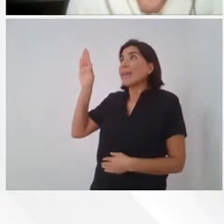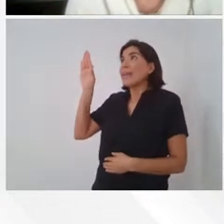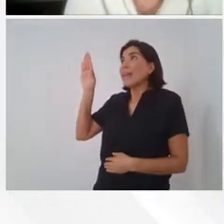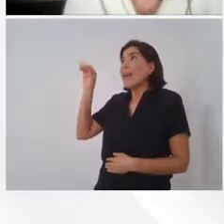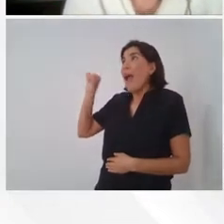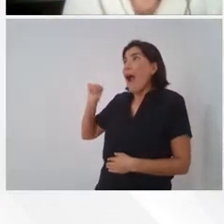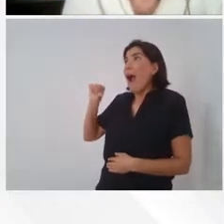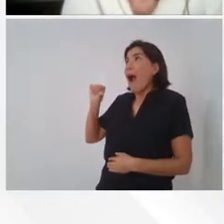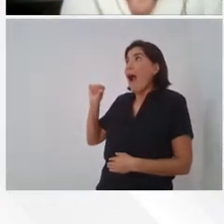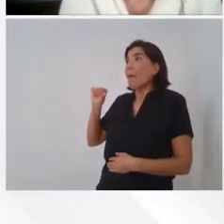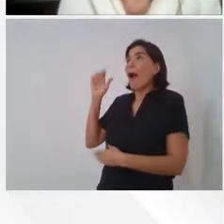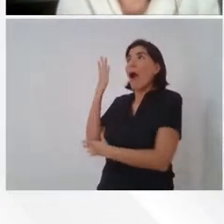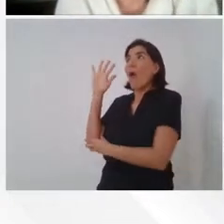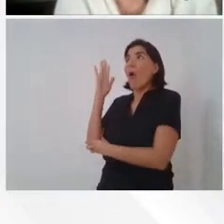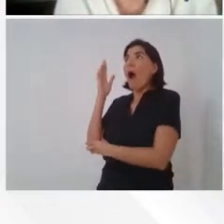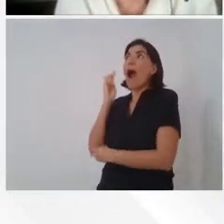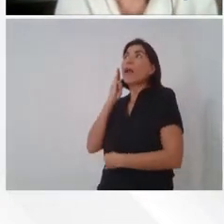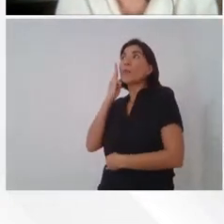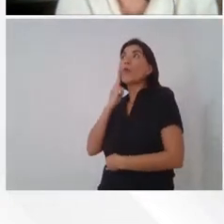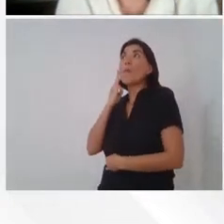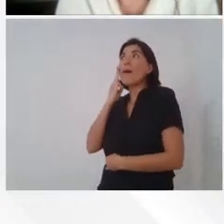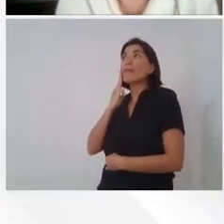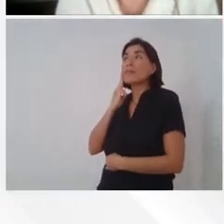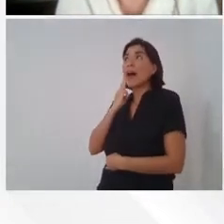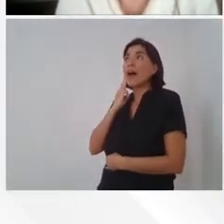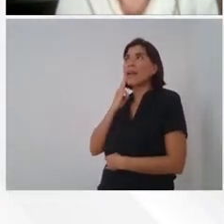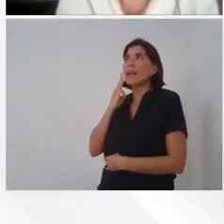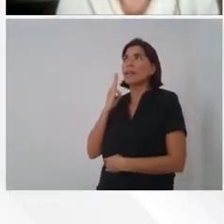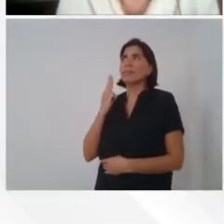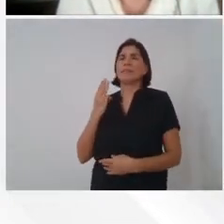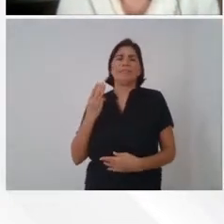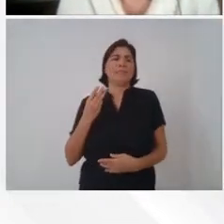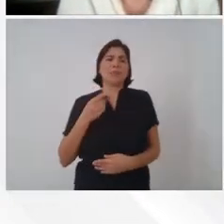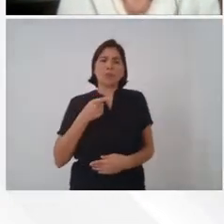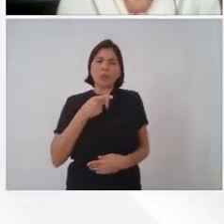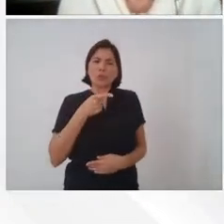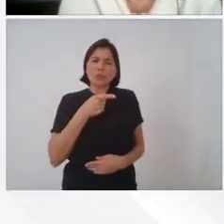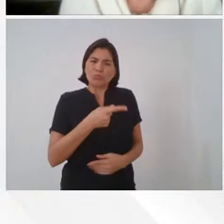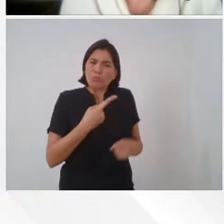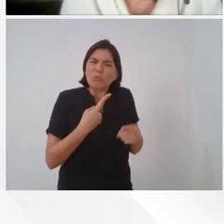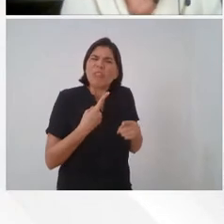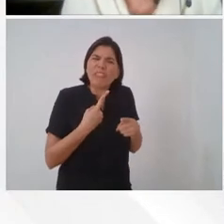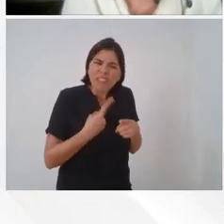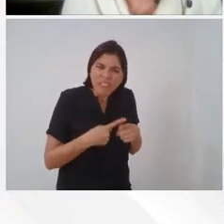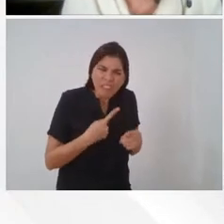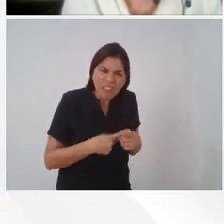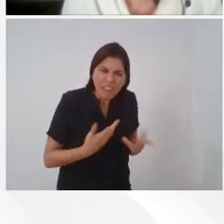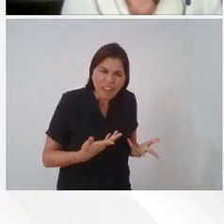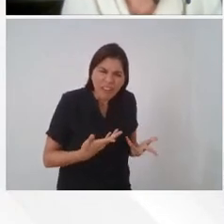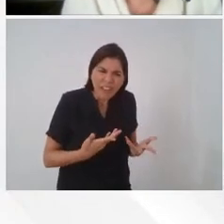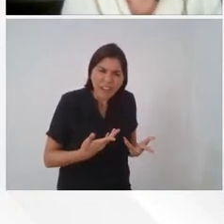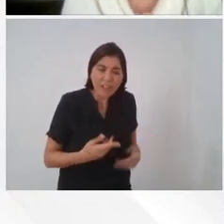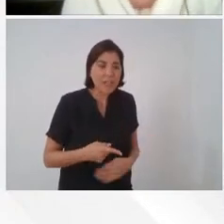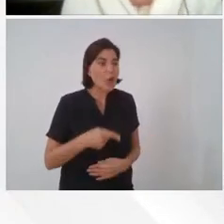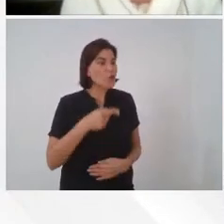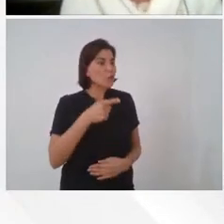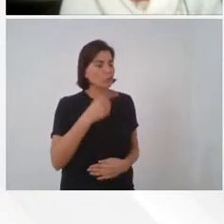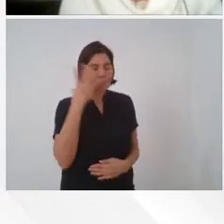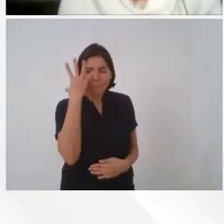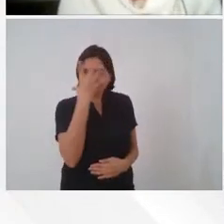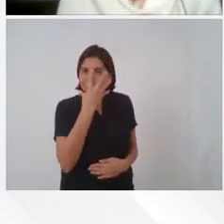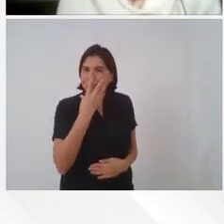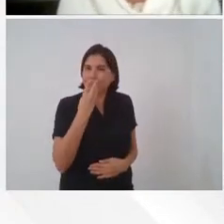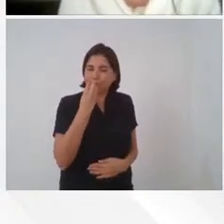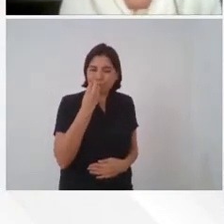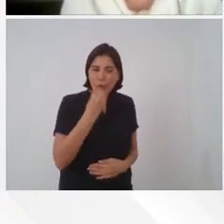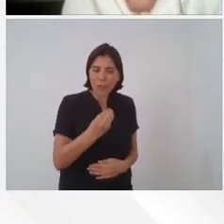la voz. «¿Quién eres?», preguntó el principito. «Eres muy lindo». «Soy un